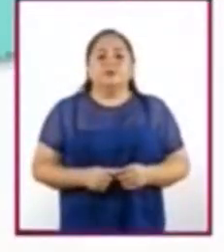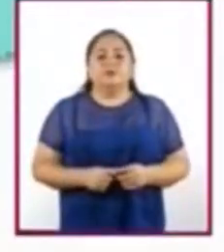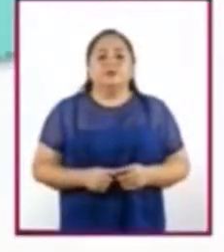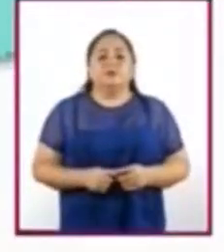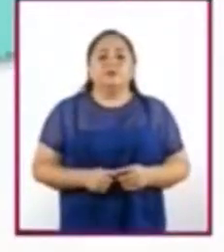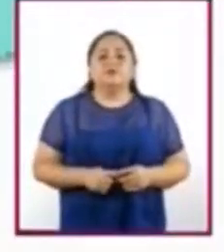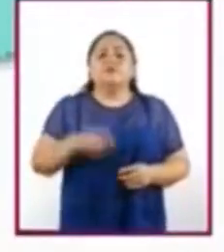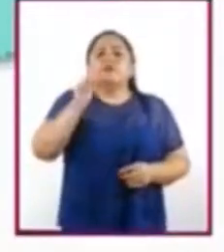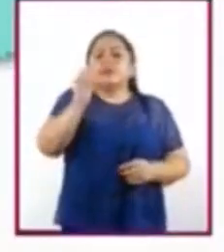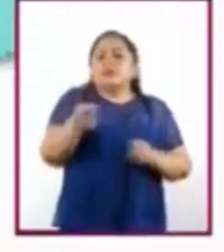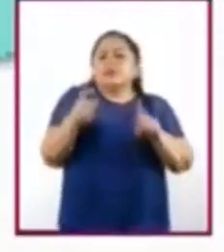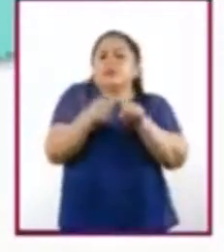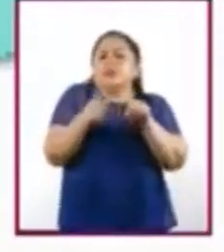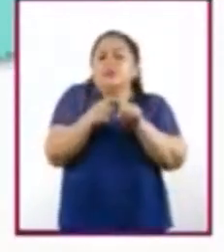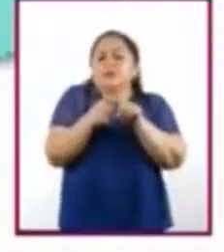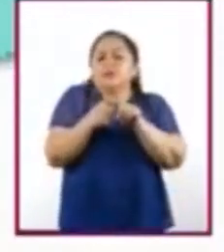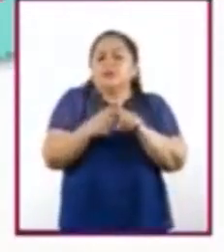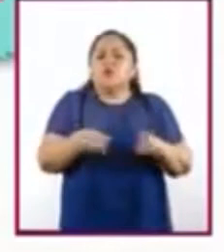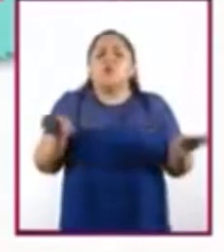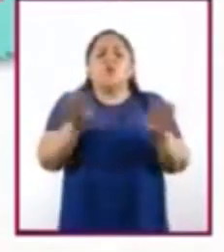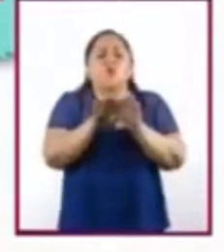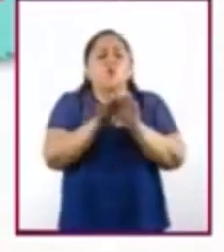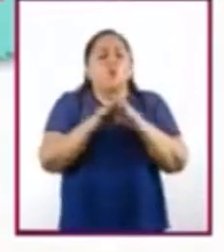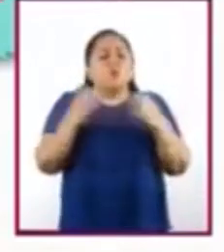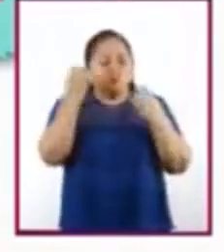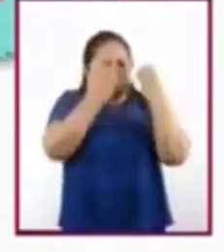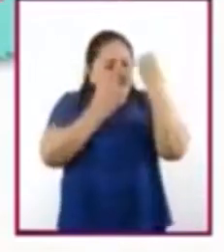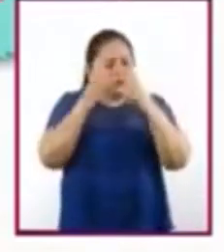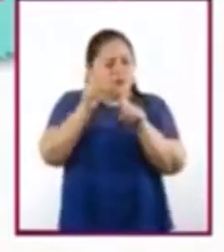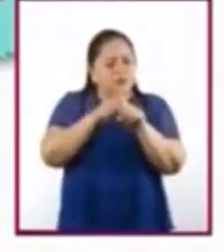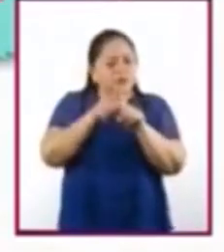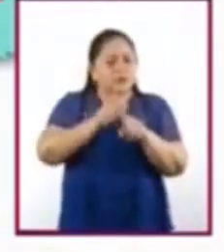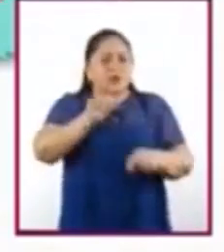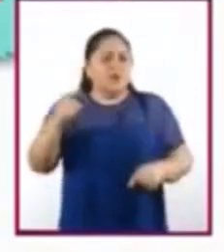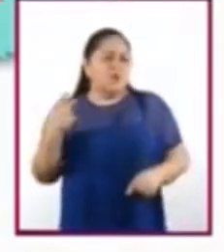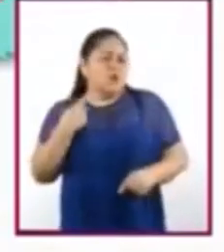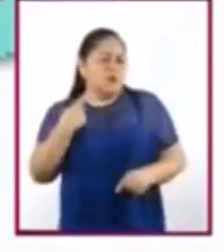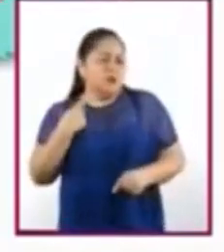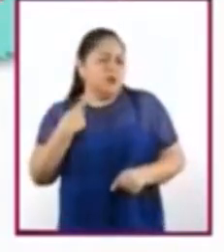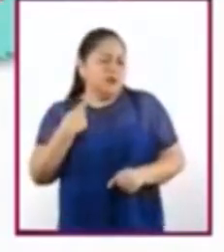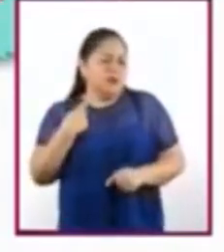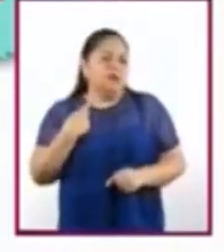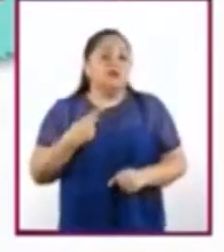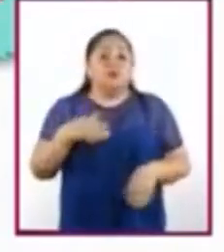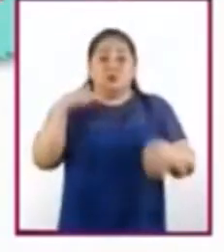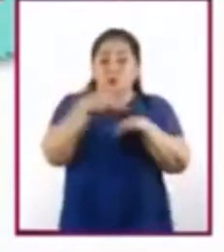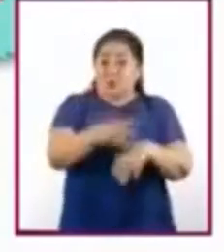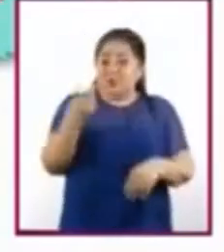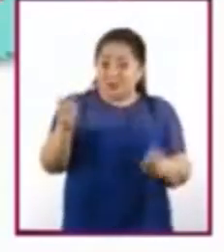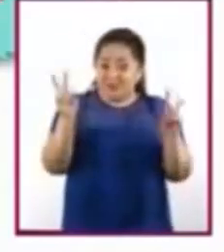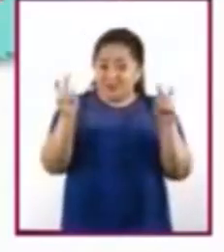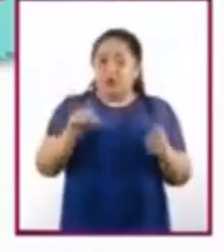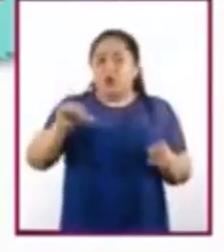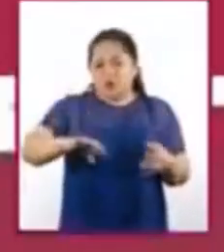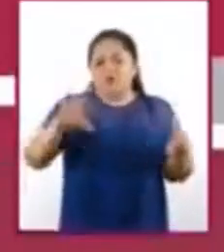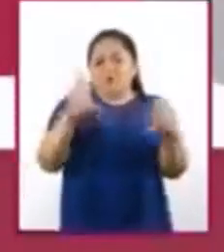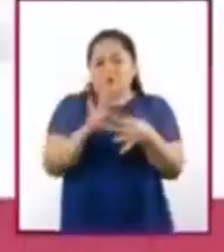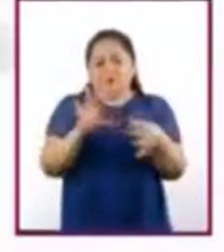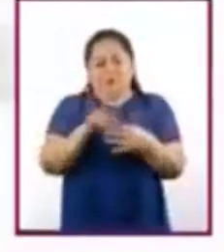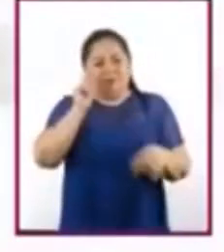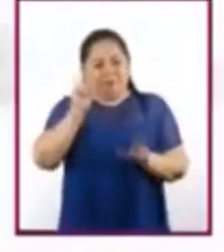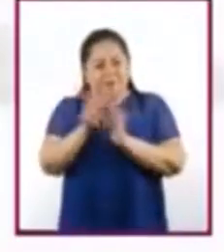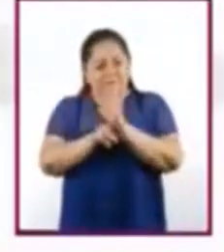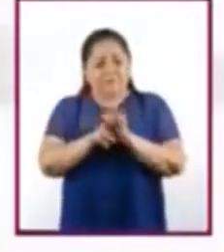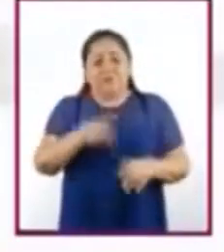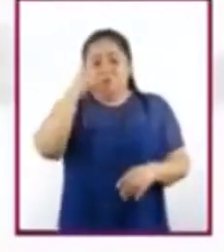¿Qué es la caricatura? ¿Cómo analizar las caricaturas de política crítica? Sobre estos temas hablaremos en este video. Para